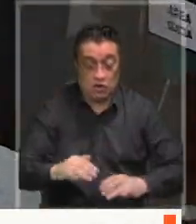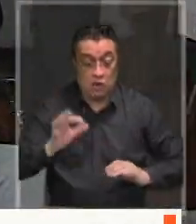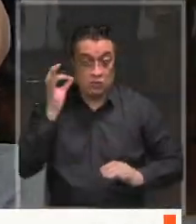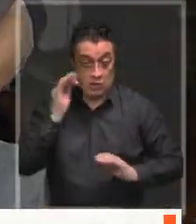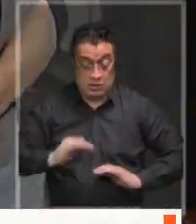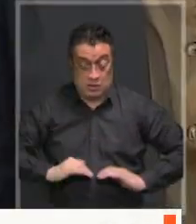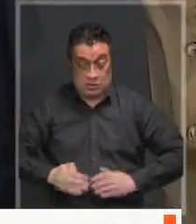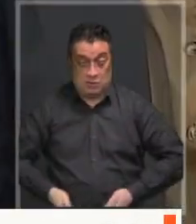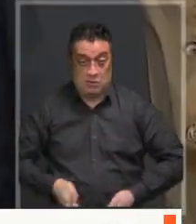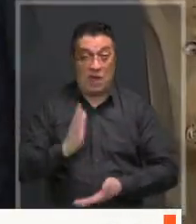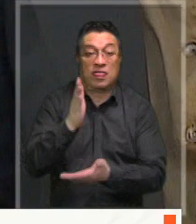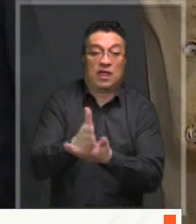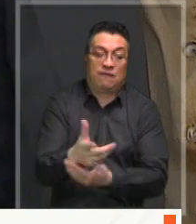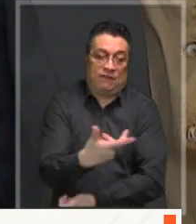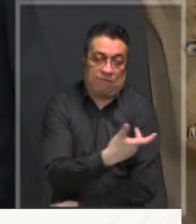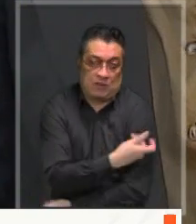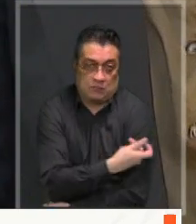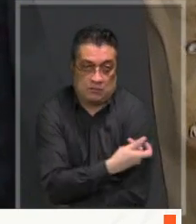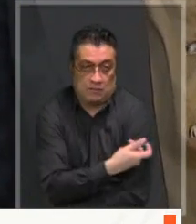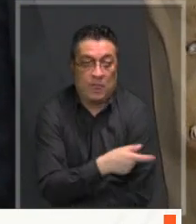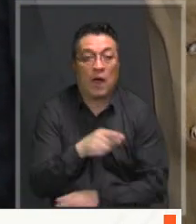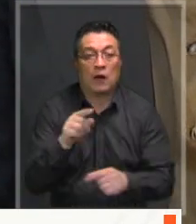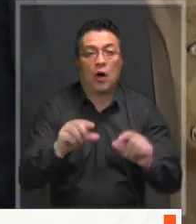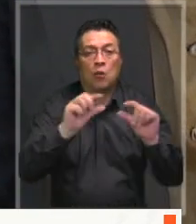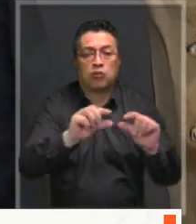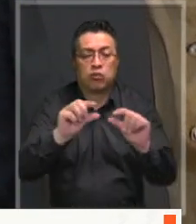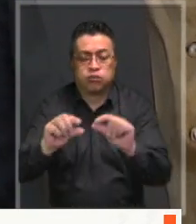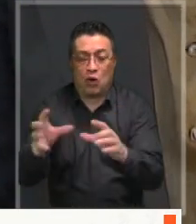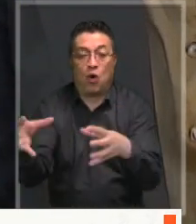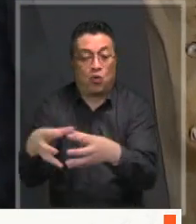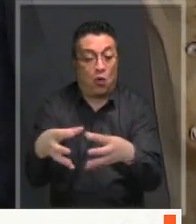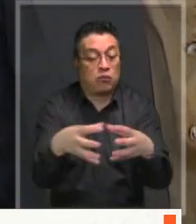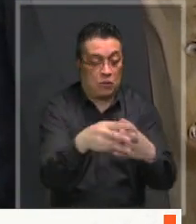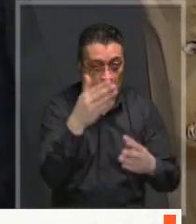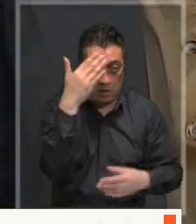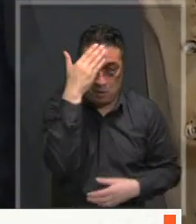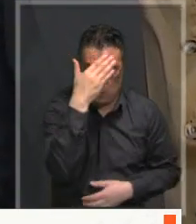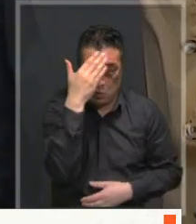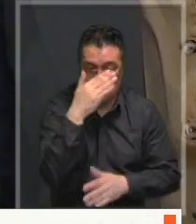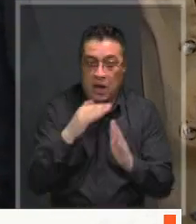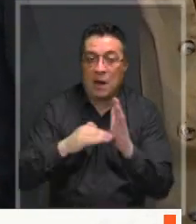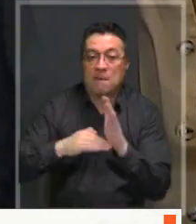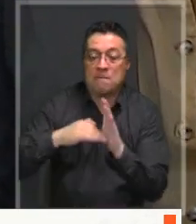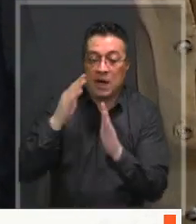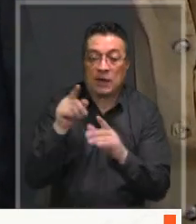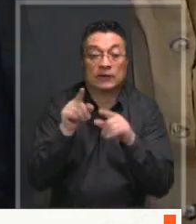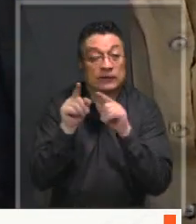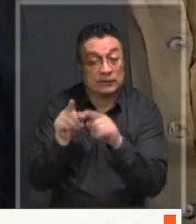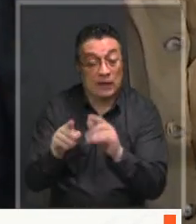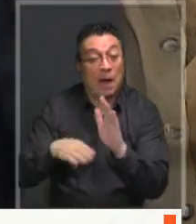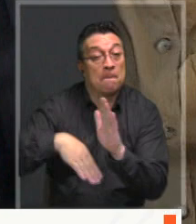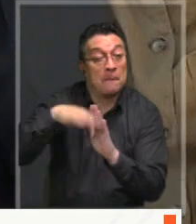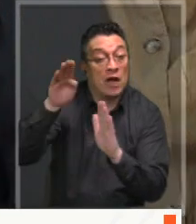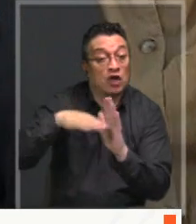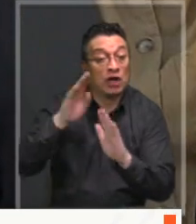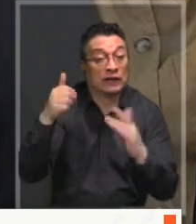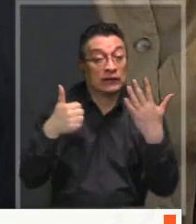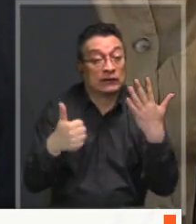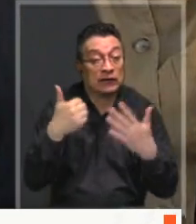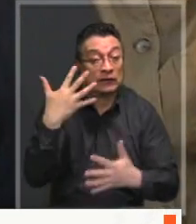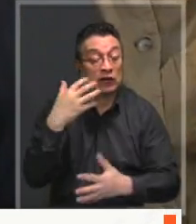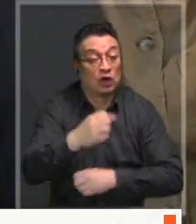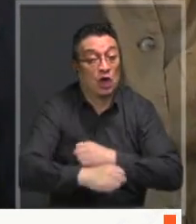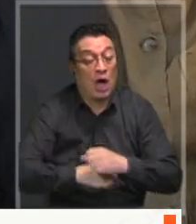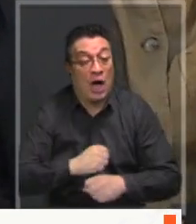a vacunarse. Mantenemos bajas las coberturas en dos grupos que nos preocupan mayormente. Esas son las personas mayores de 65